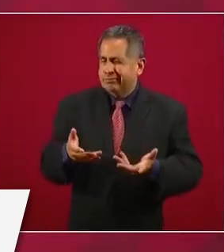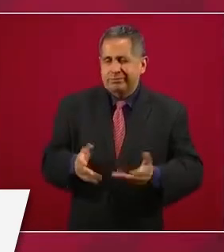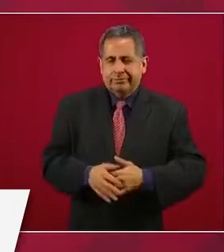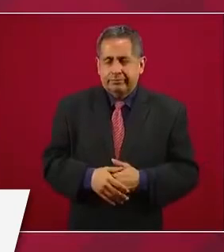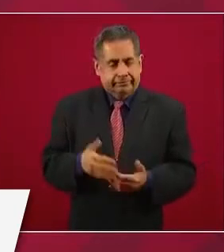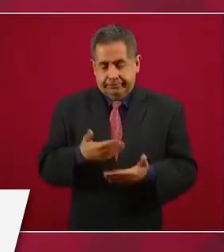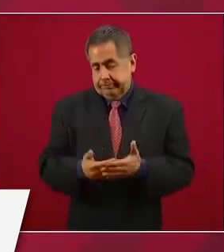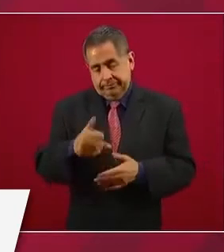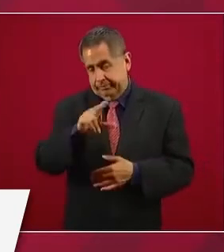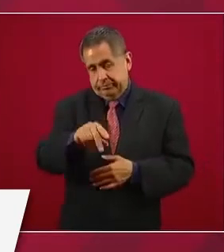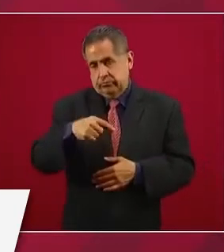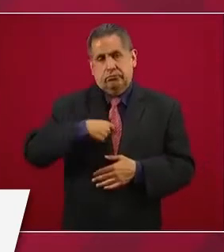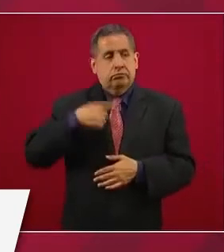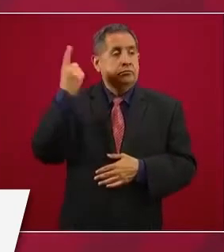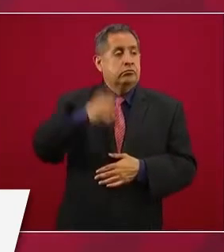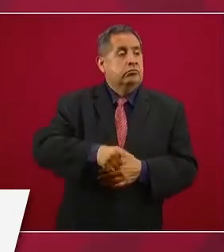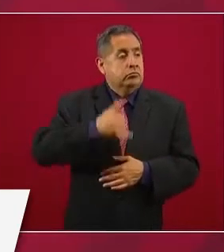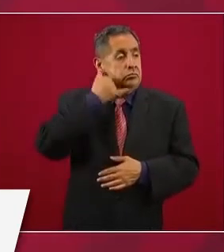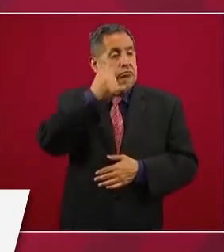Pero ahora no es así.